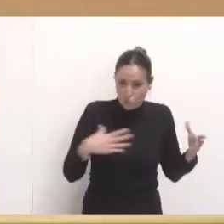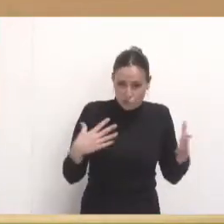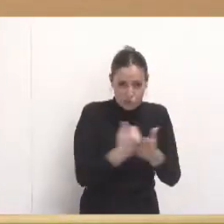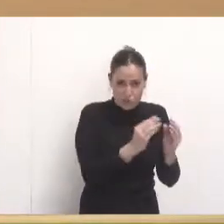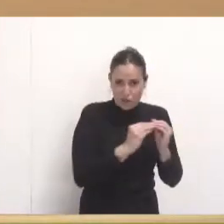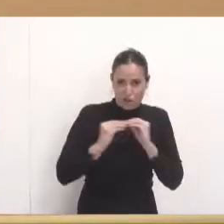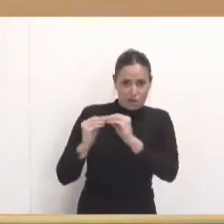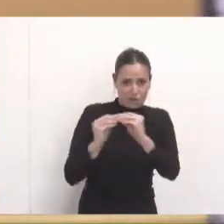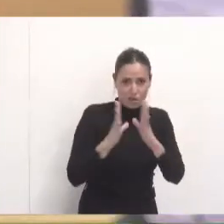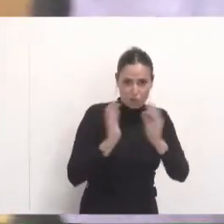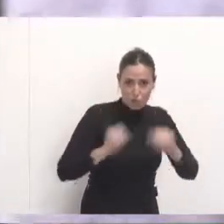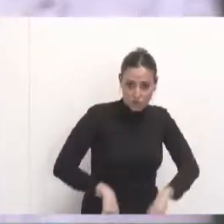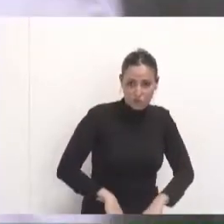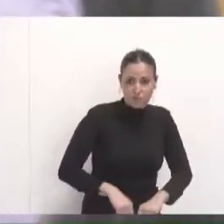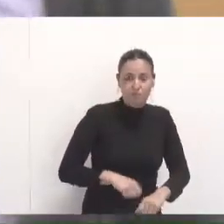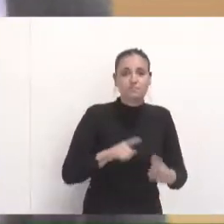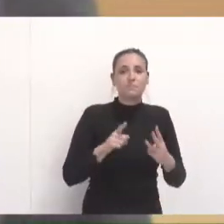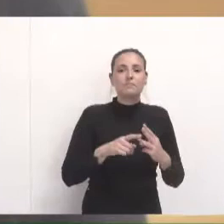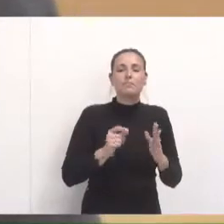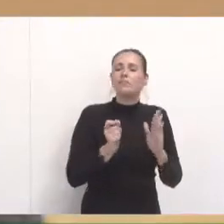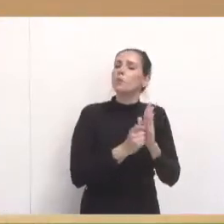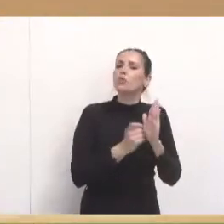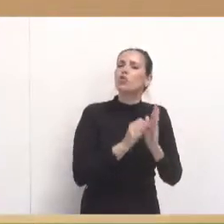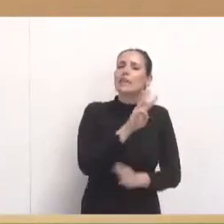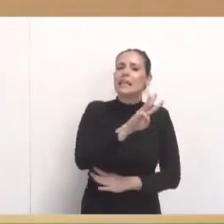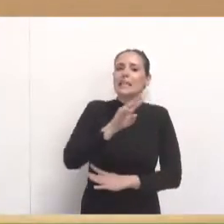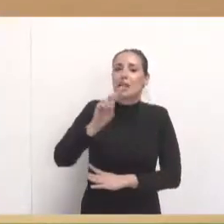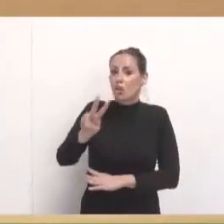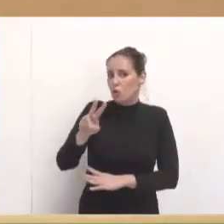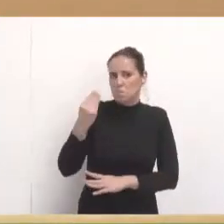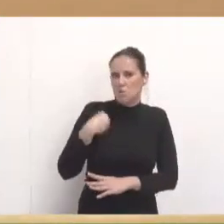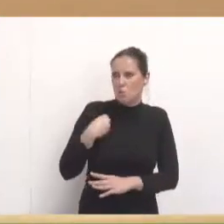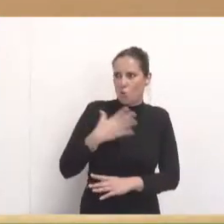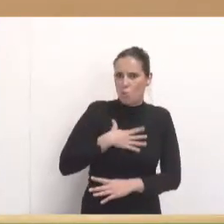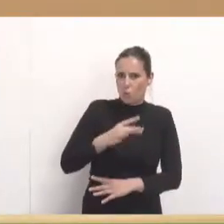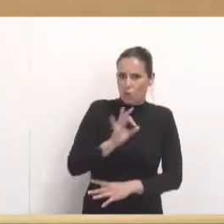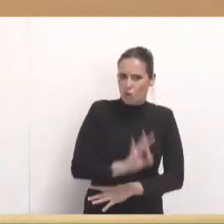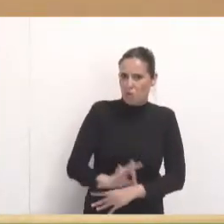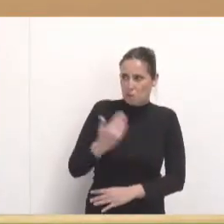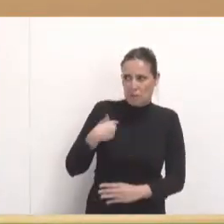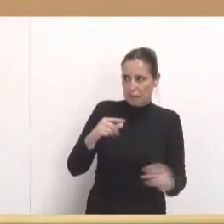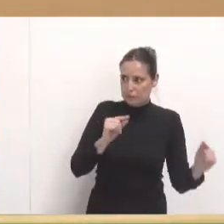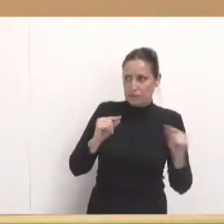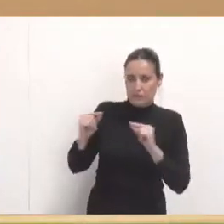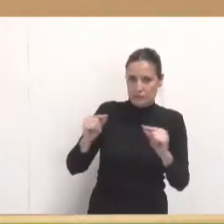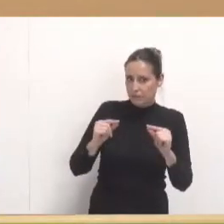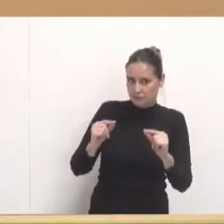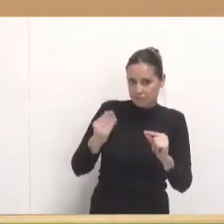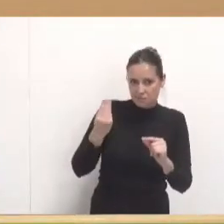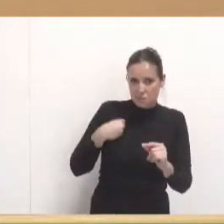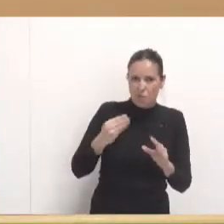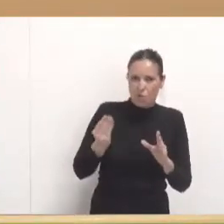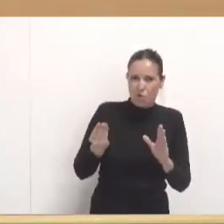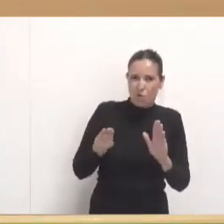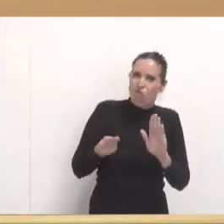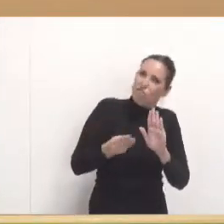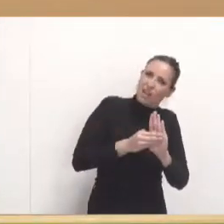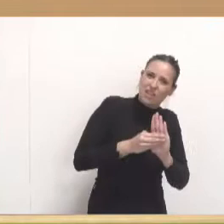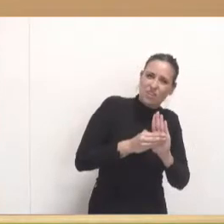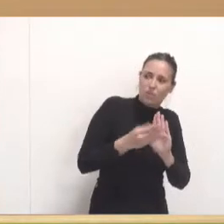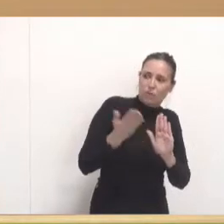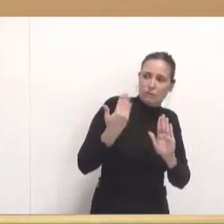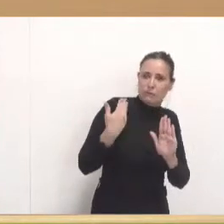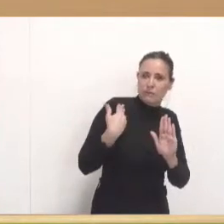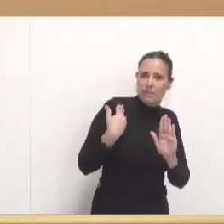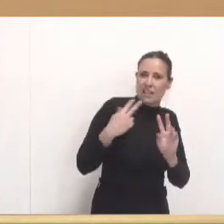es una moción del Grupo Podemos, que es la que hemos discutido con anterioridad, que también, como dijimos antes, está dentro de la